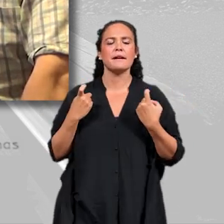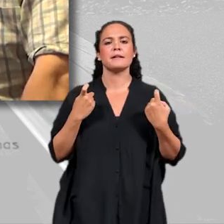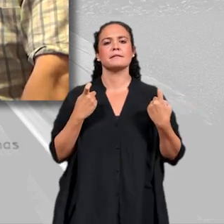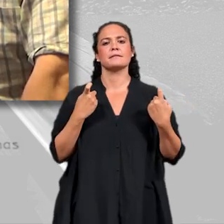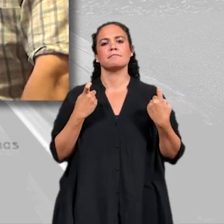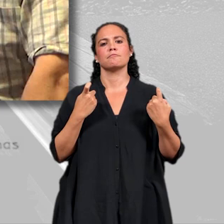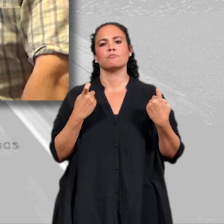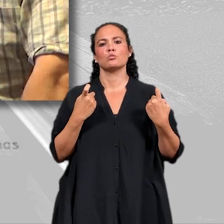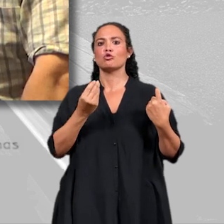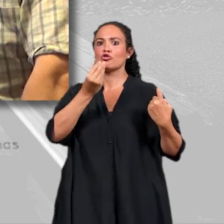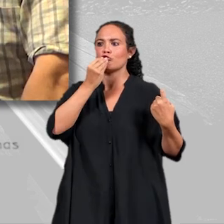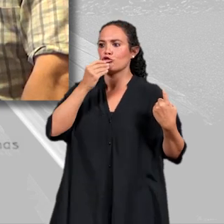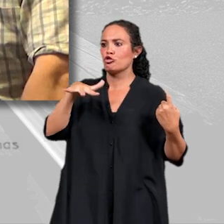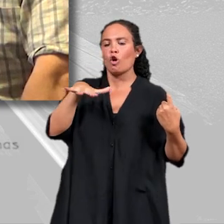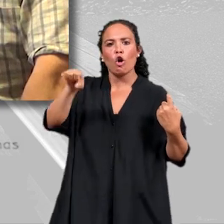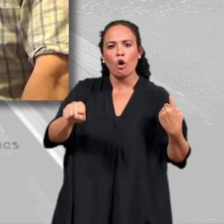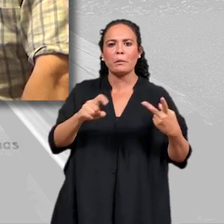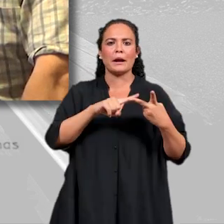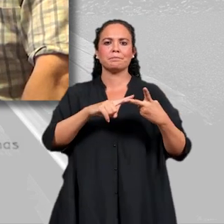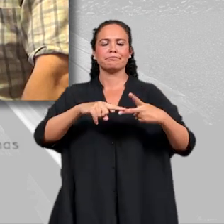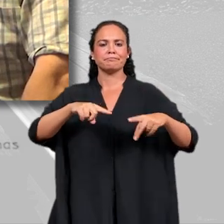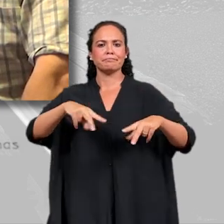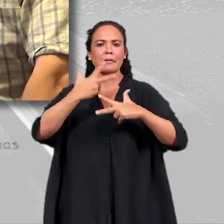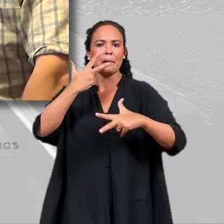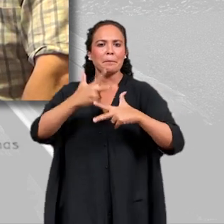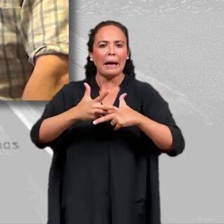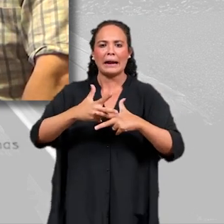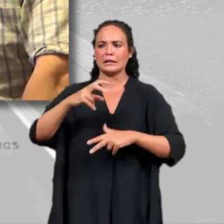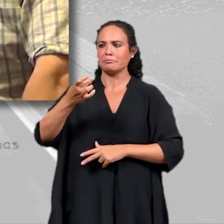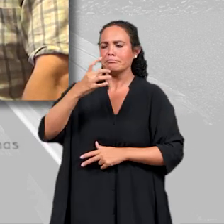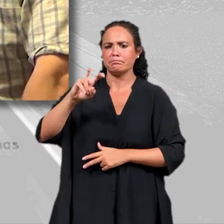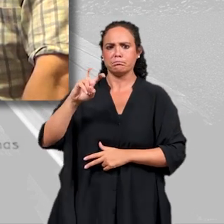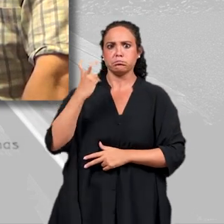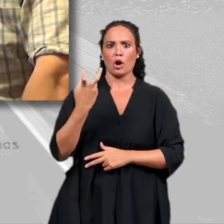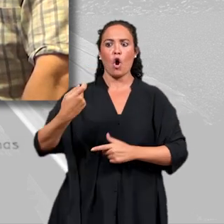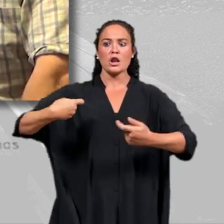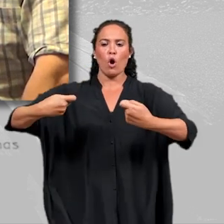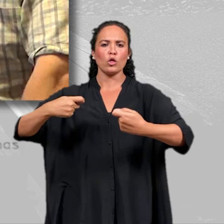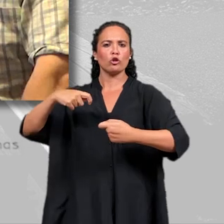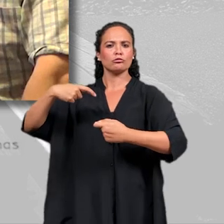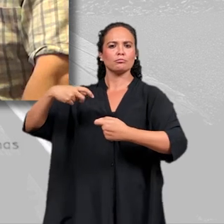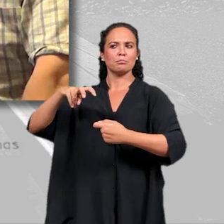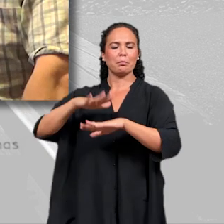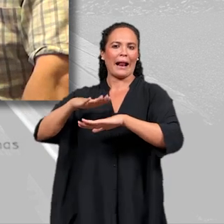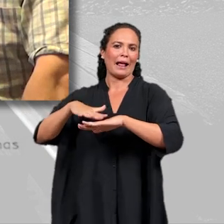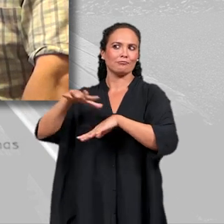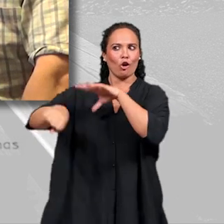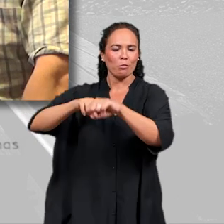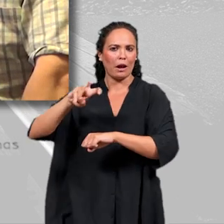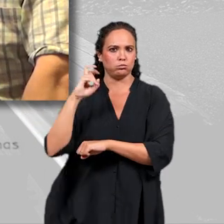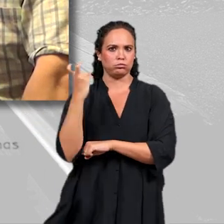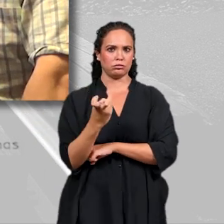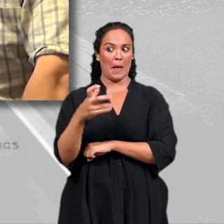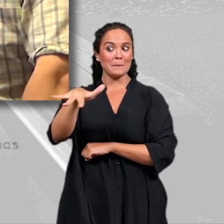establecimientos donde comprar alimentación, bares y negocios o comercios de recreo, que ya de por